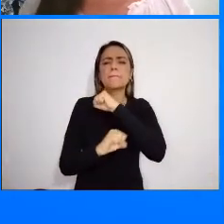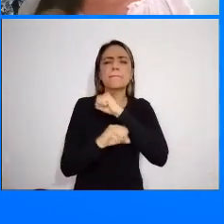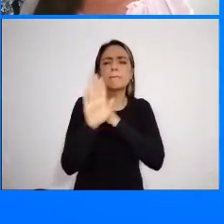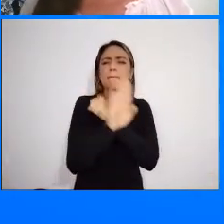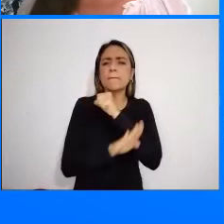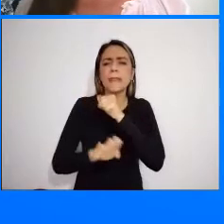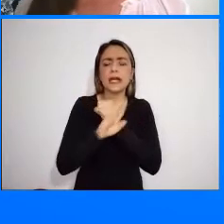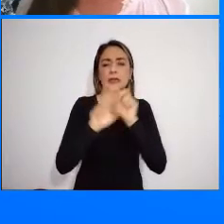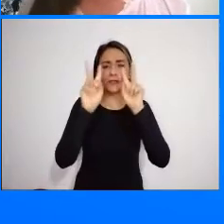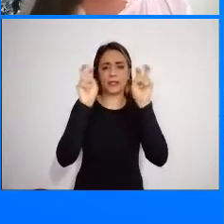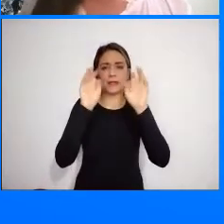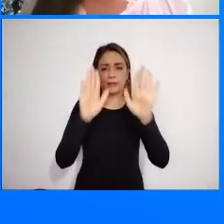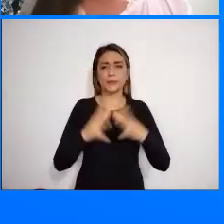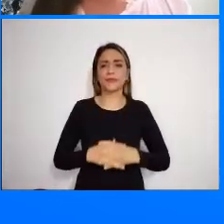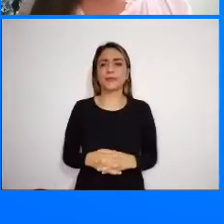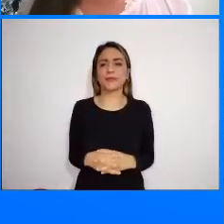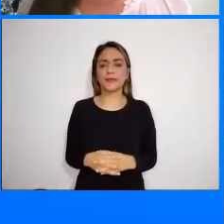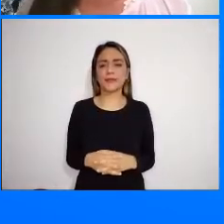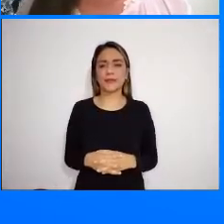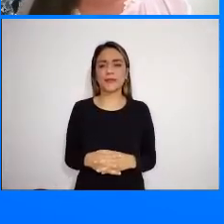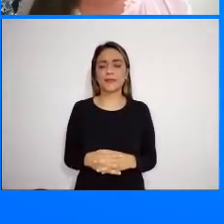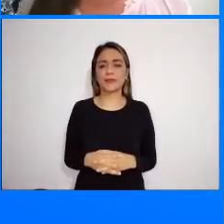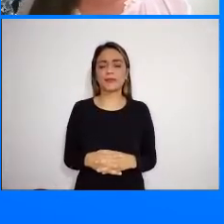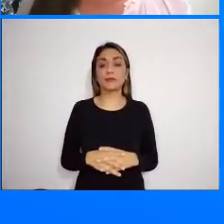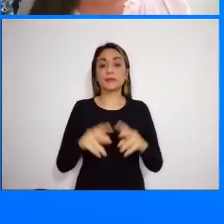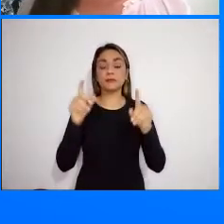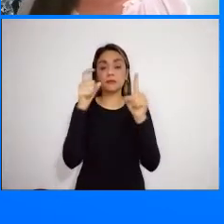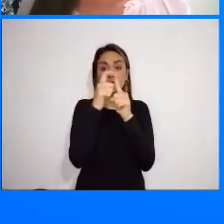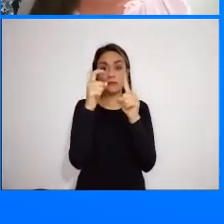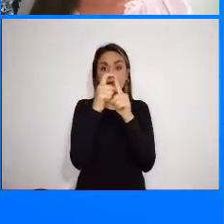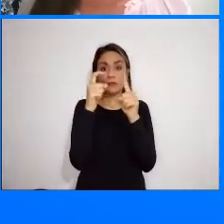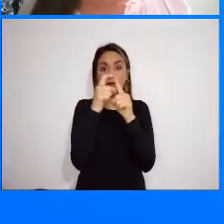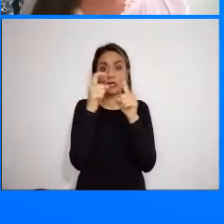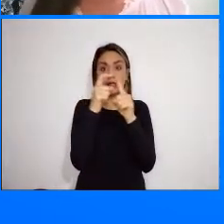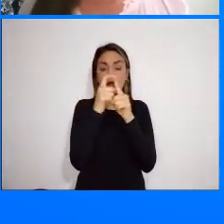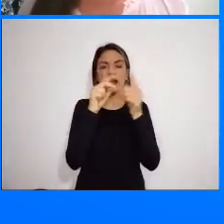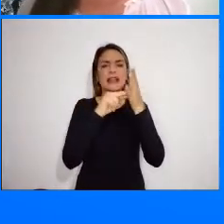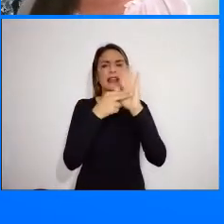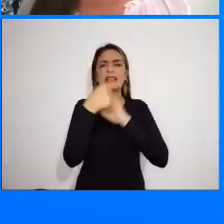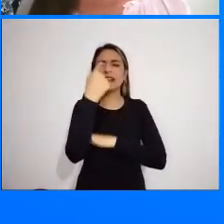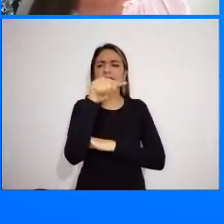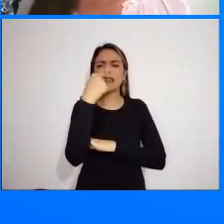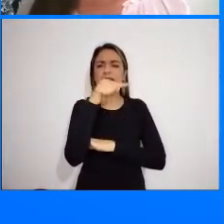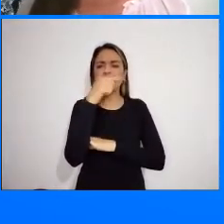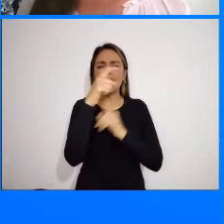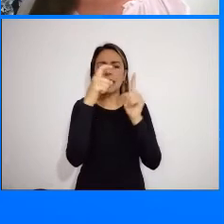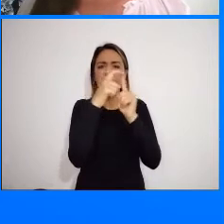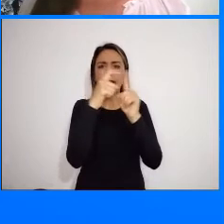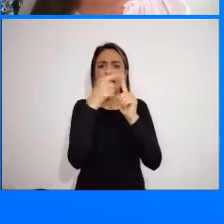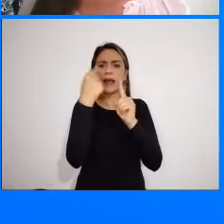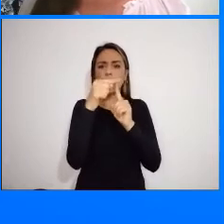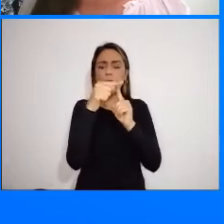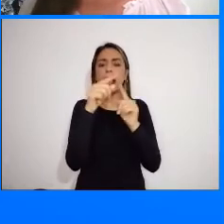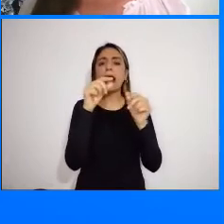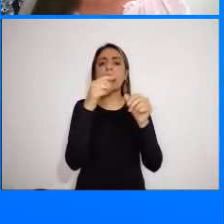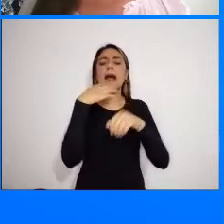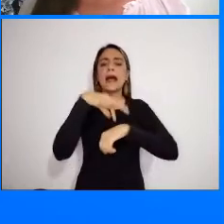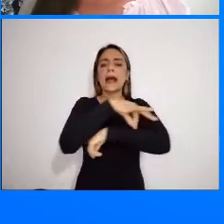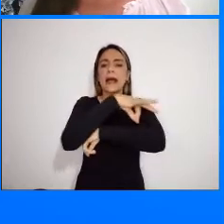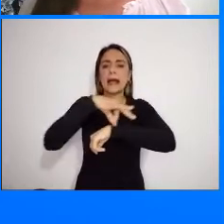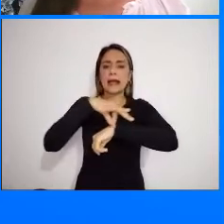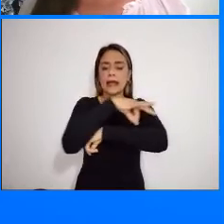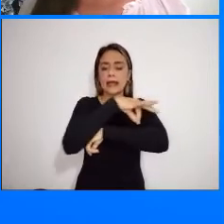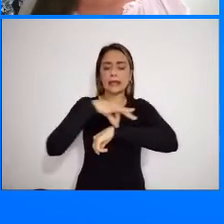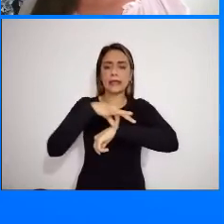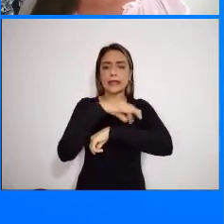tema. El término, su definición preliminar fue acuñada por el arquitecto Héctor